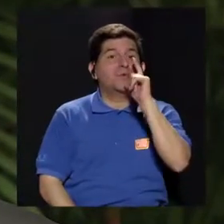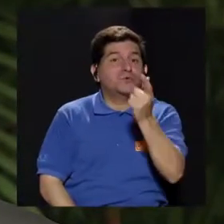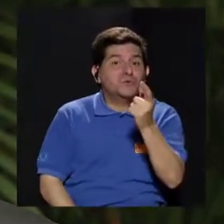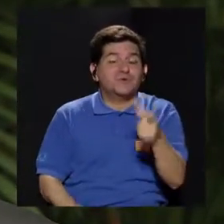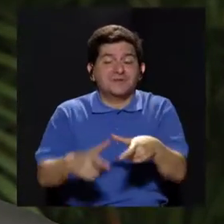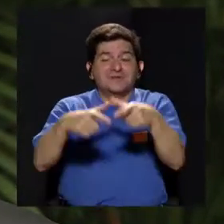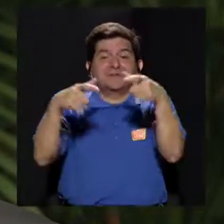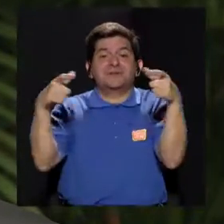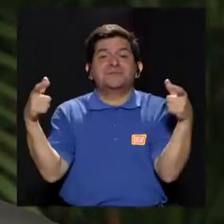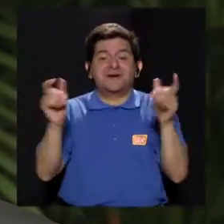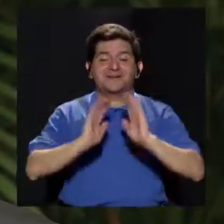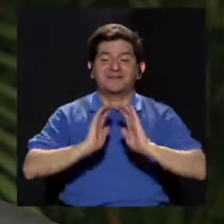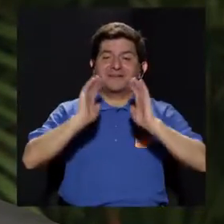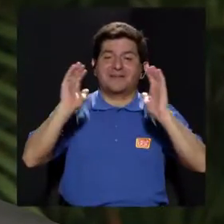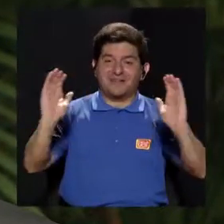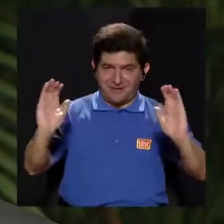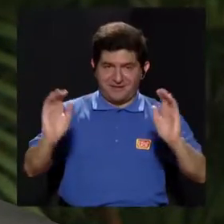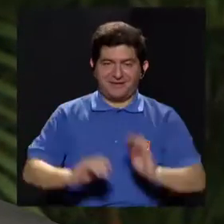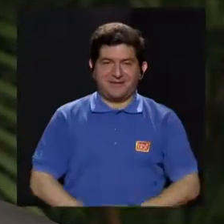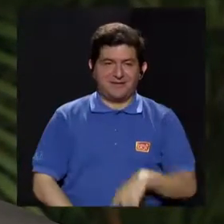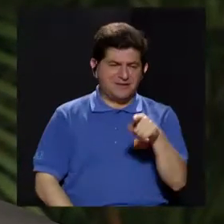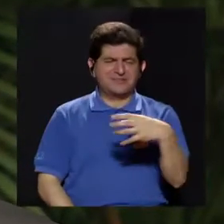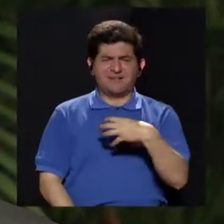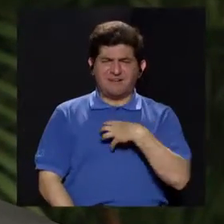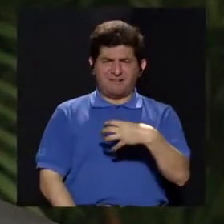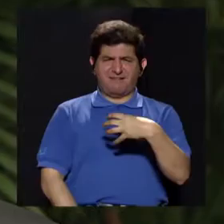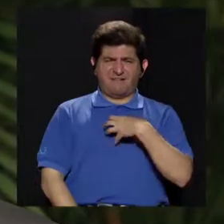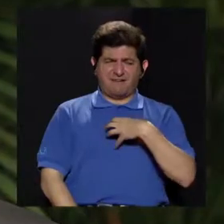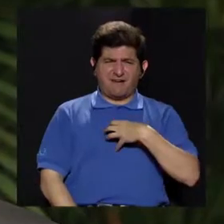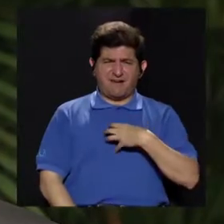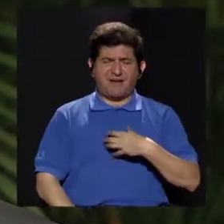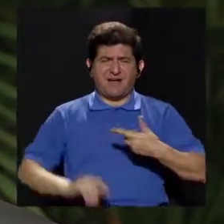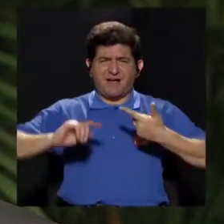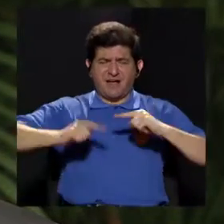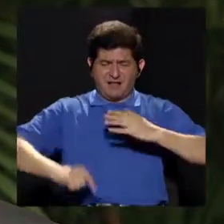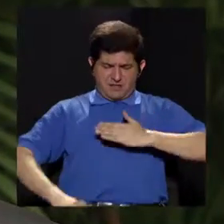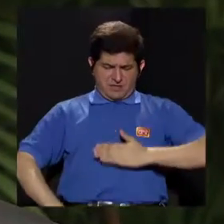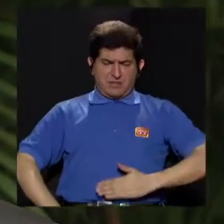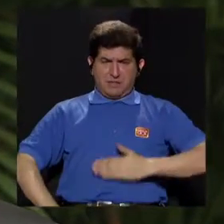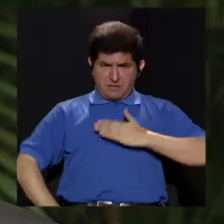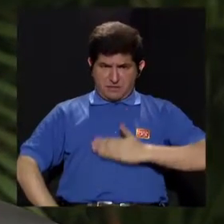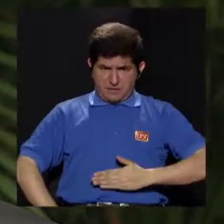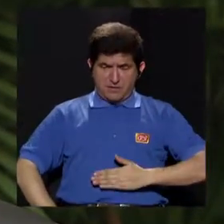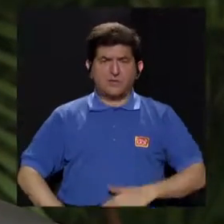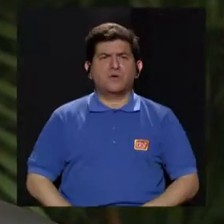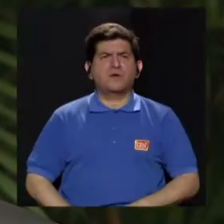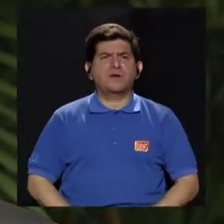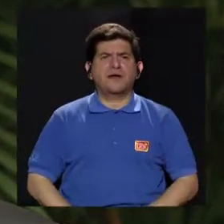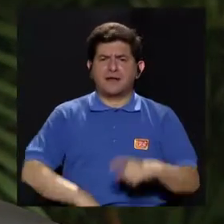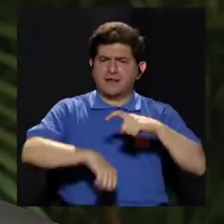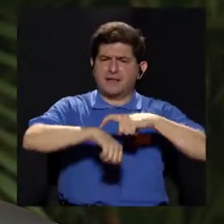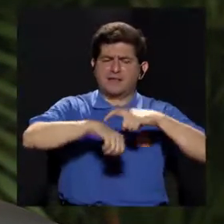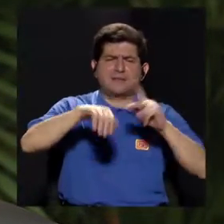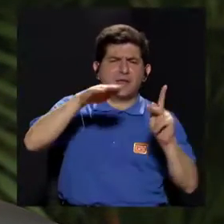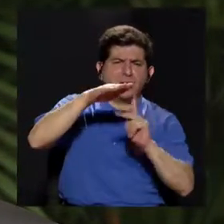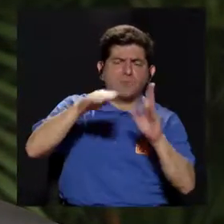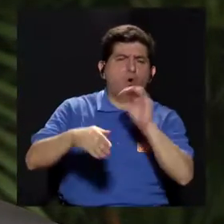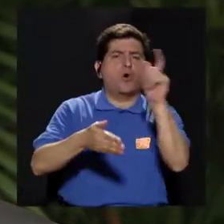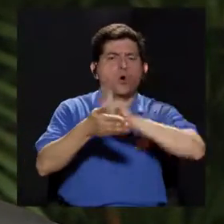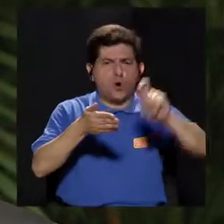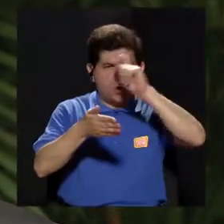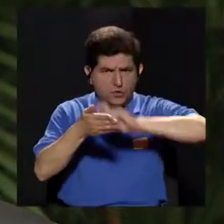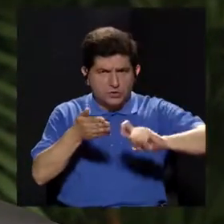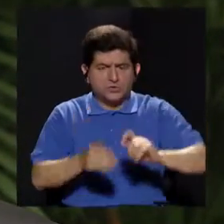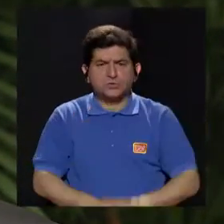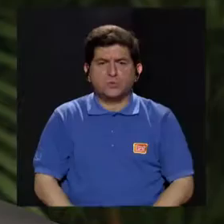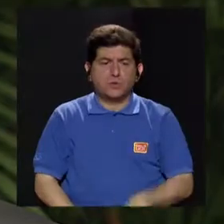Afortunadamente, la mayoría de los niños que se quejan de dolor abdominal en edades preescolares y